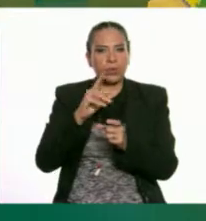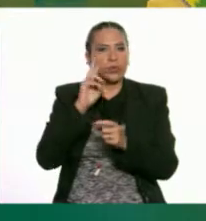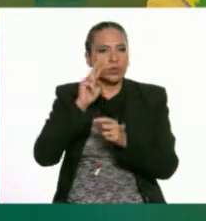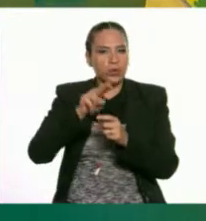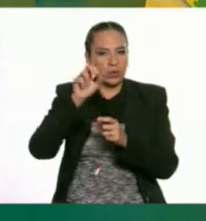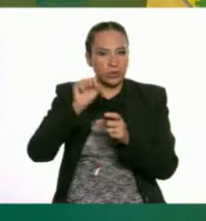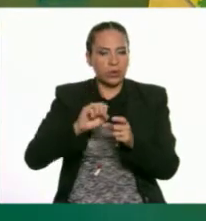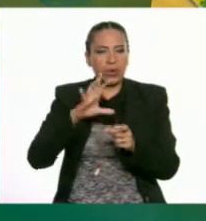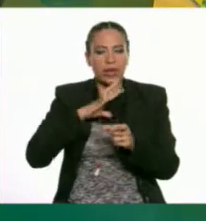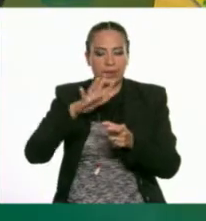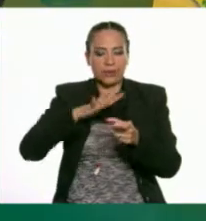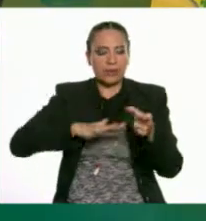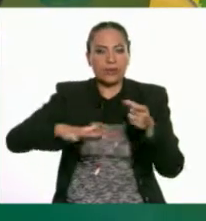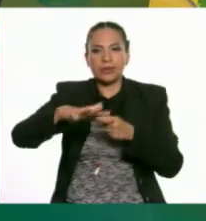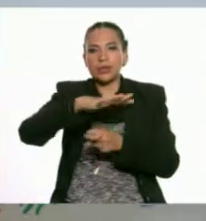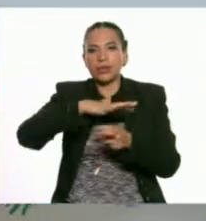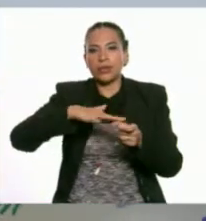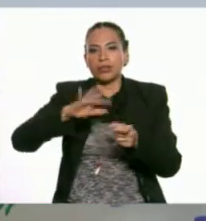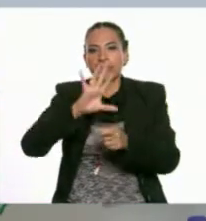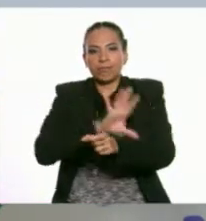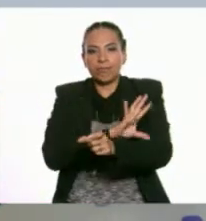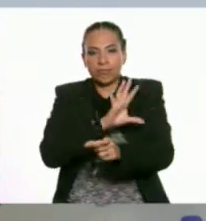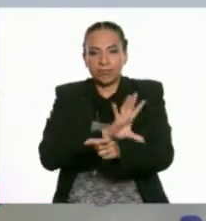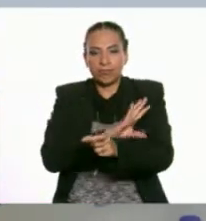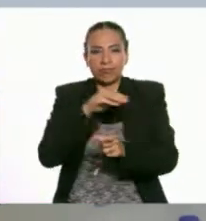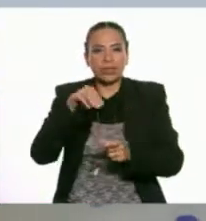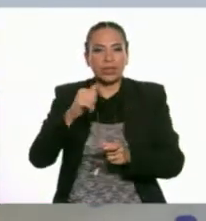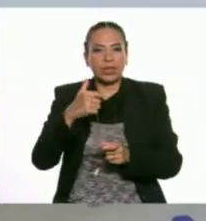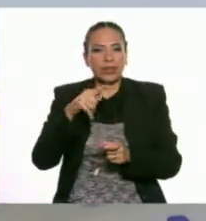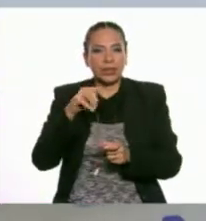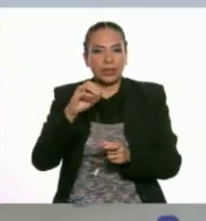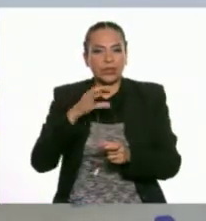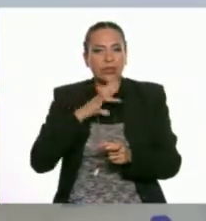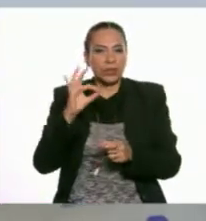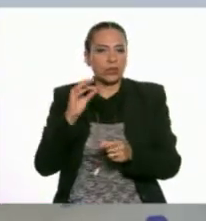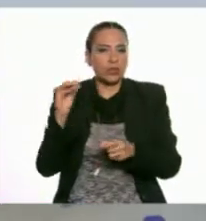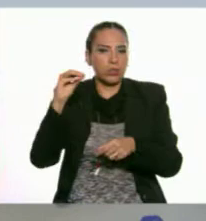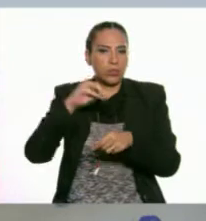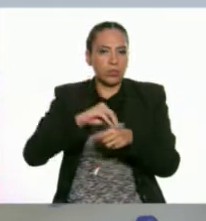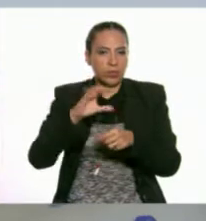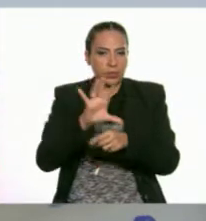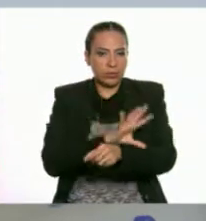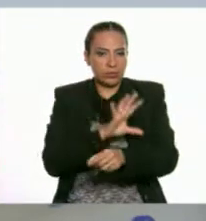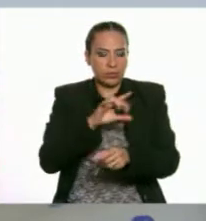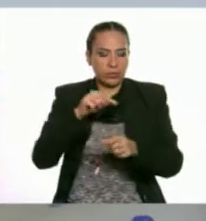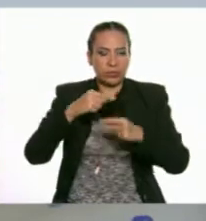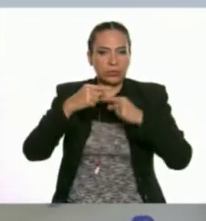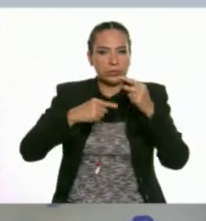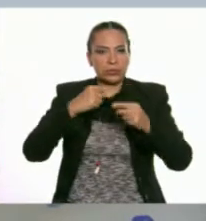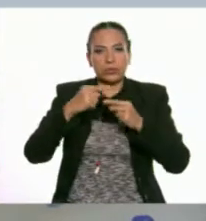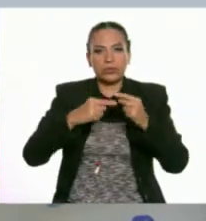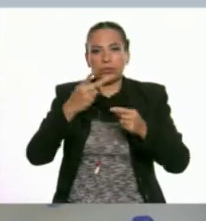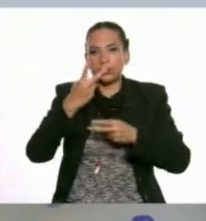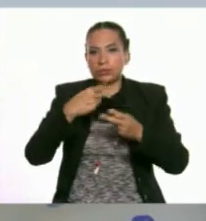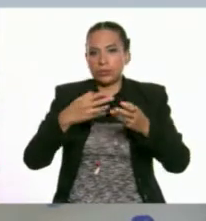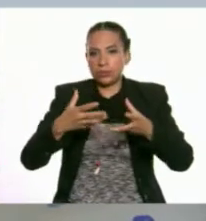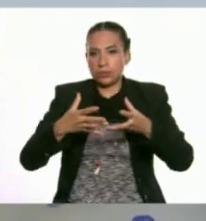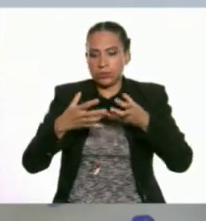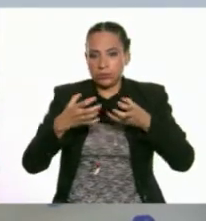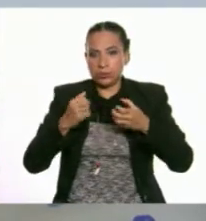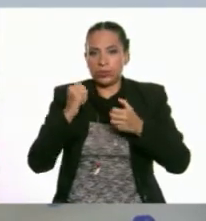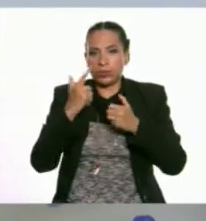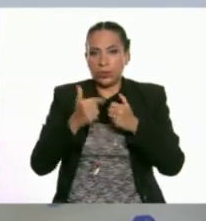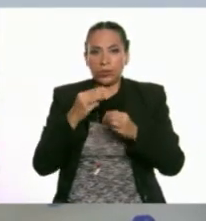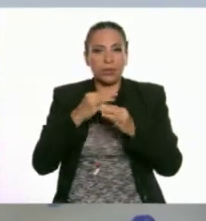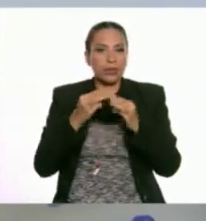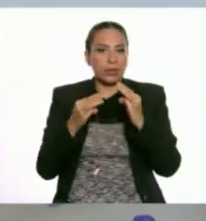campo magnético. Ajá. Entonces, si yo le pongo energía a un cable, ¿atraerá algo que sea